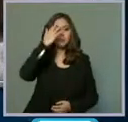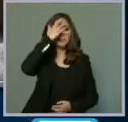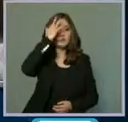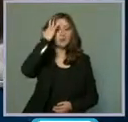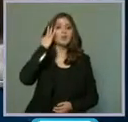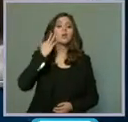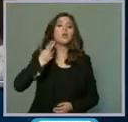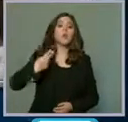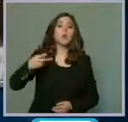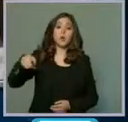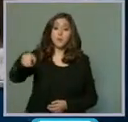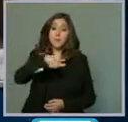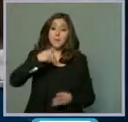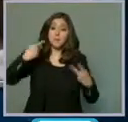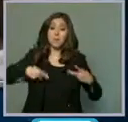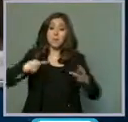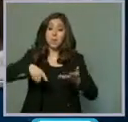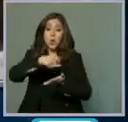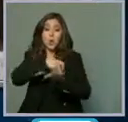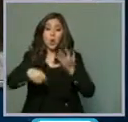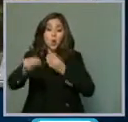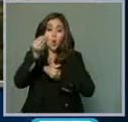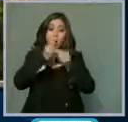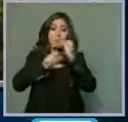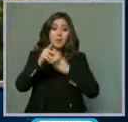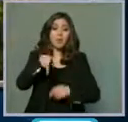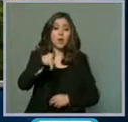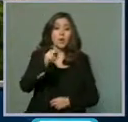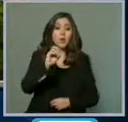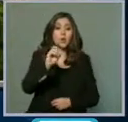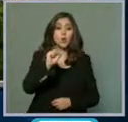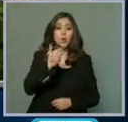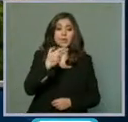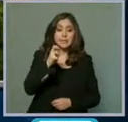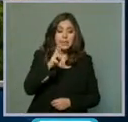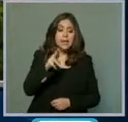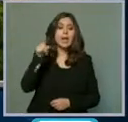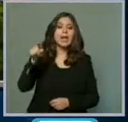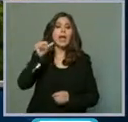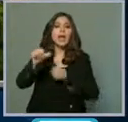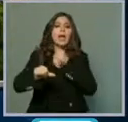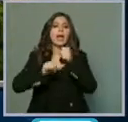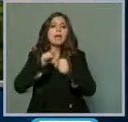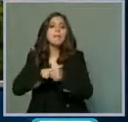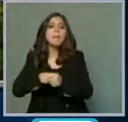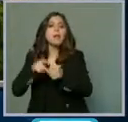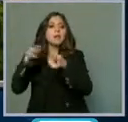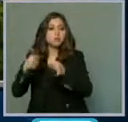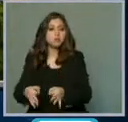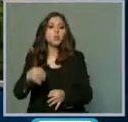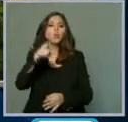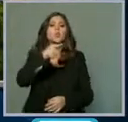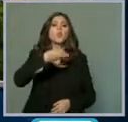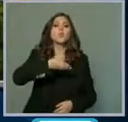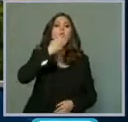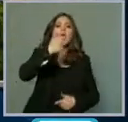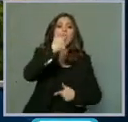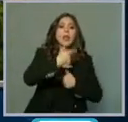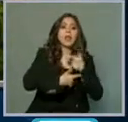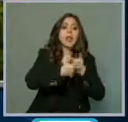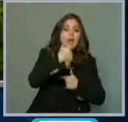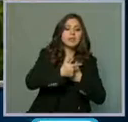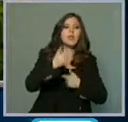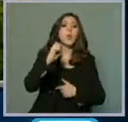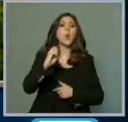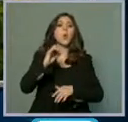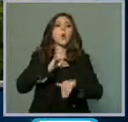producto kosher que es derivado de animales que se pueden consumir, por ejemplo, estás tomando una leche, estás tomando un queso, estos